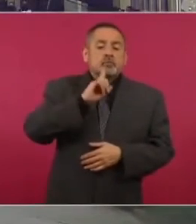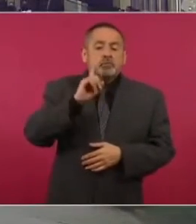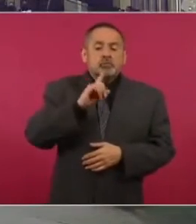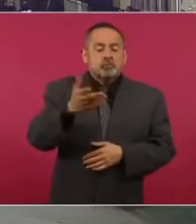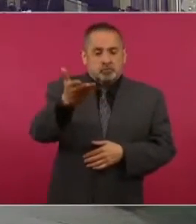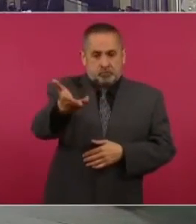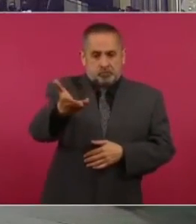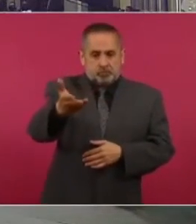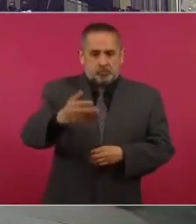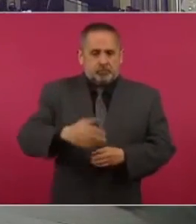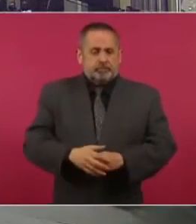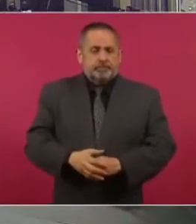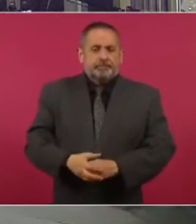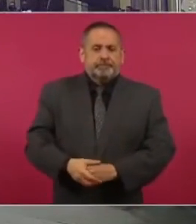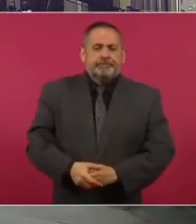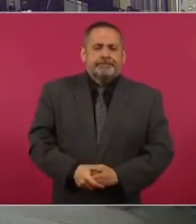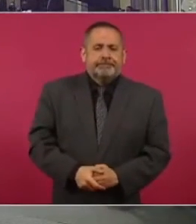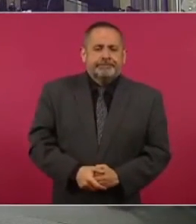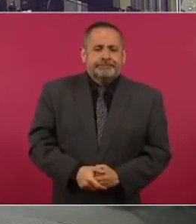Mujeres.